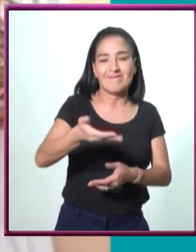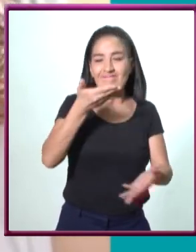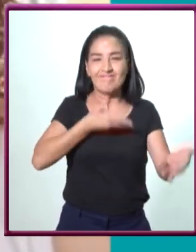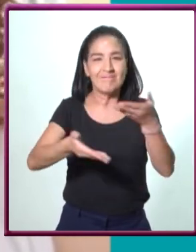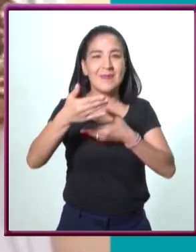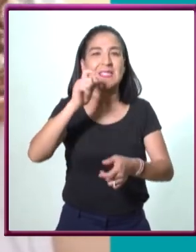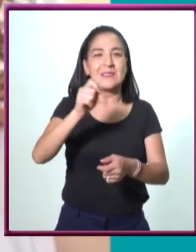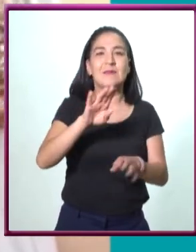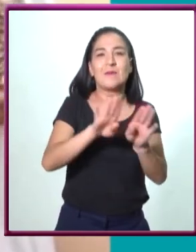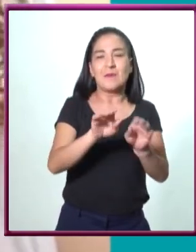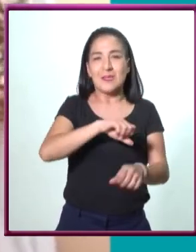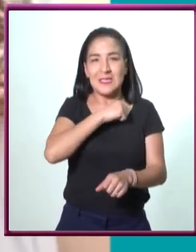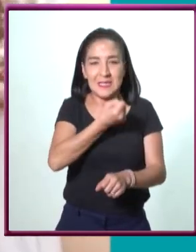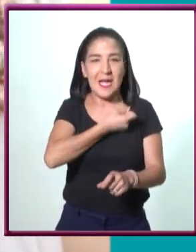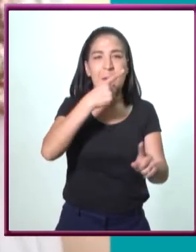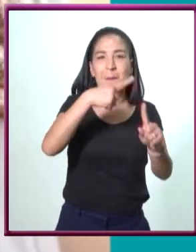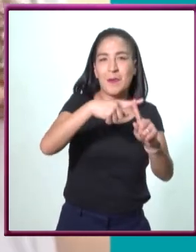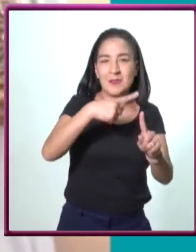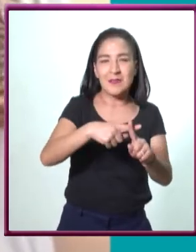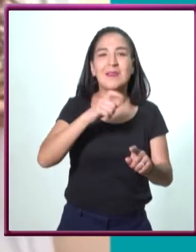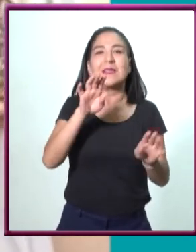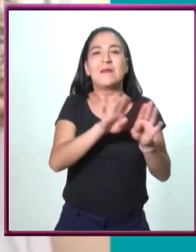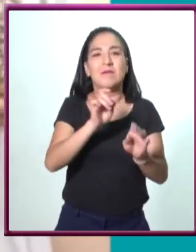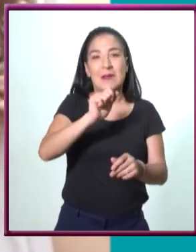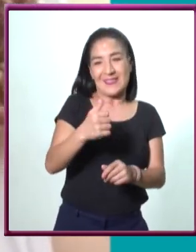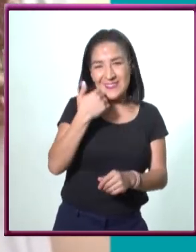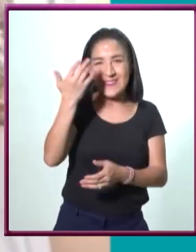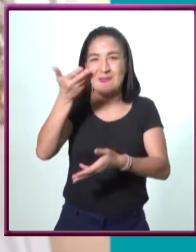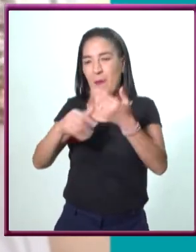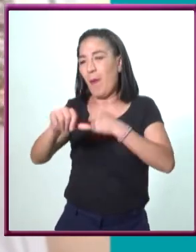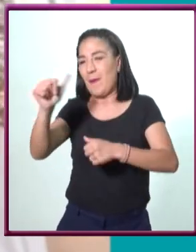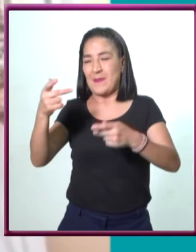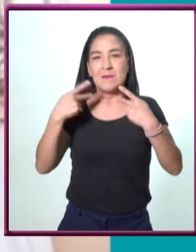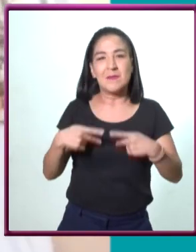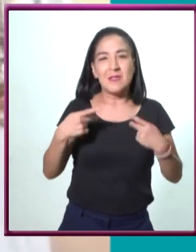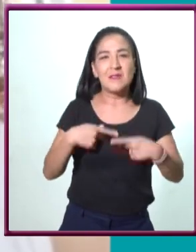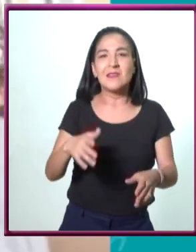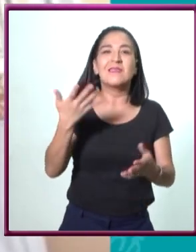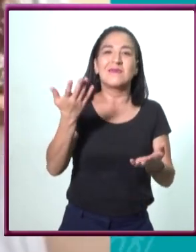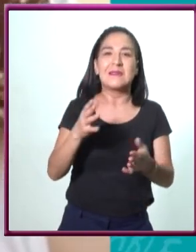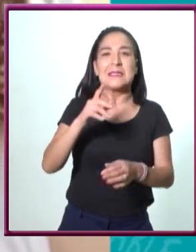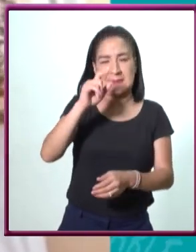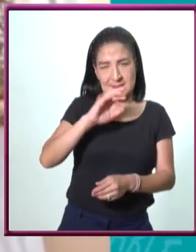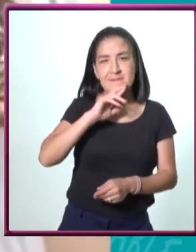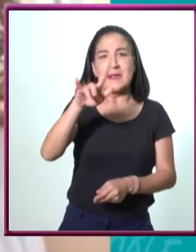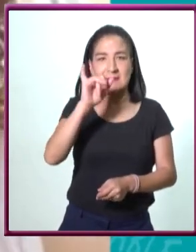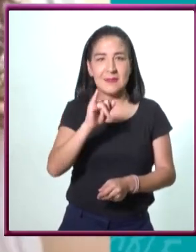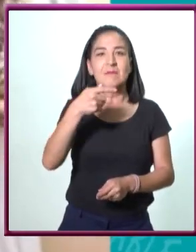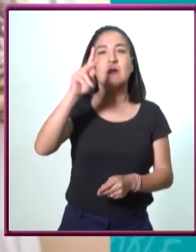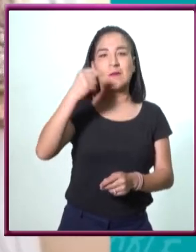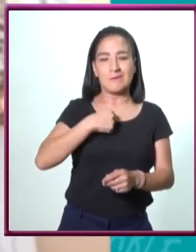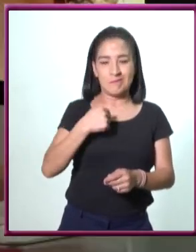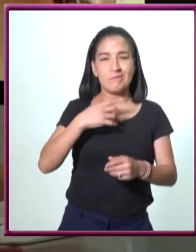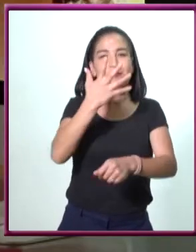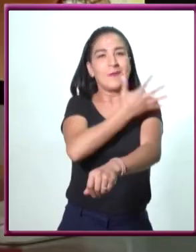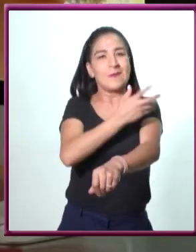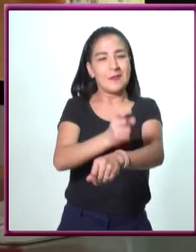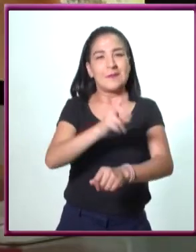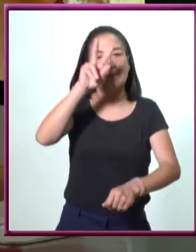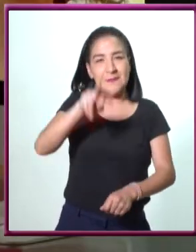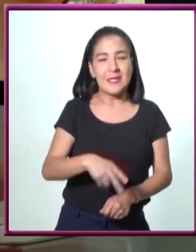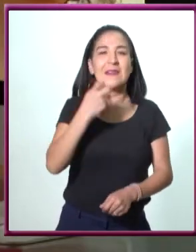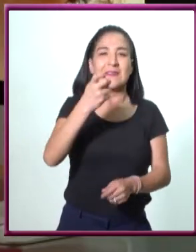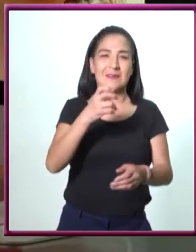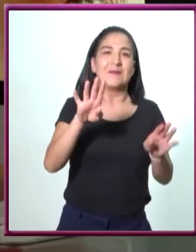relaciones sanas. Si yo quiero comunicarme adecuadamente con la otra persona, lo voy a hacer mucho mejor desde mi autenticidad y